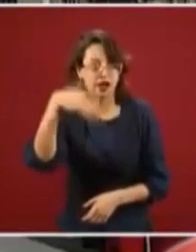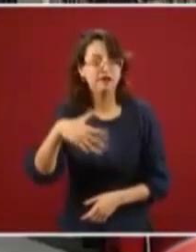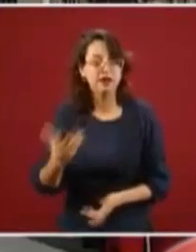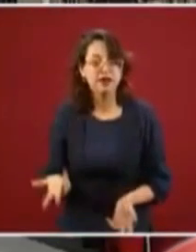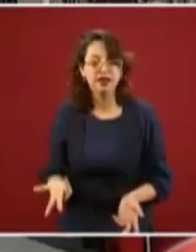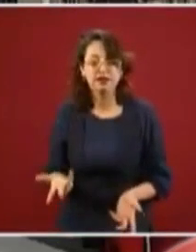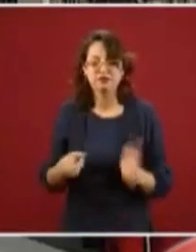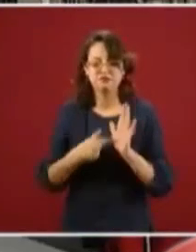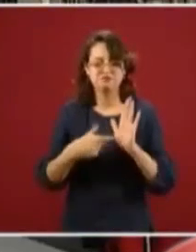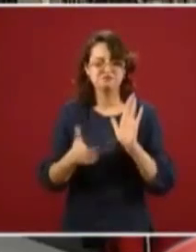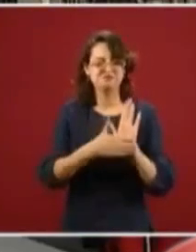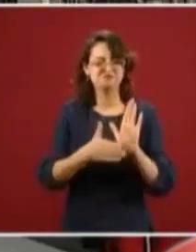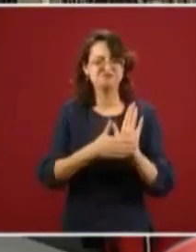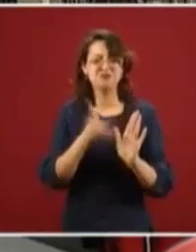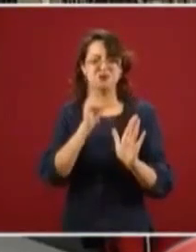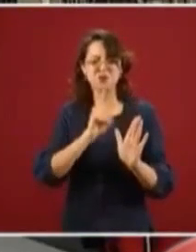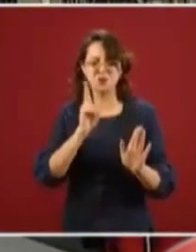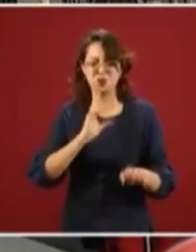Comprobado.